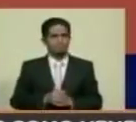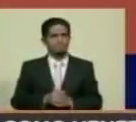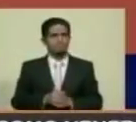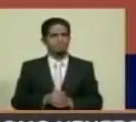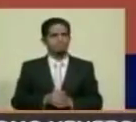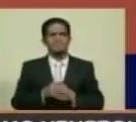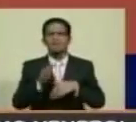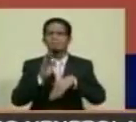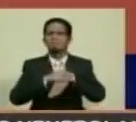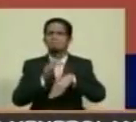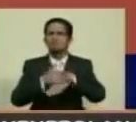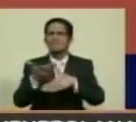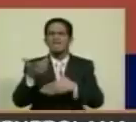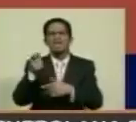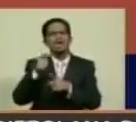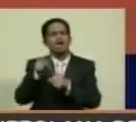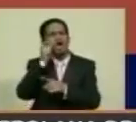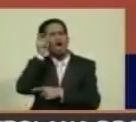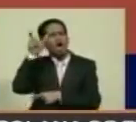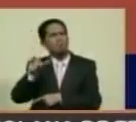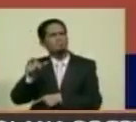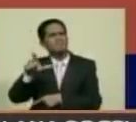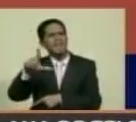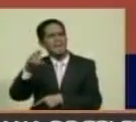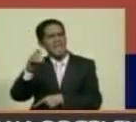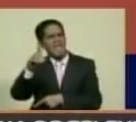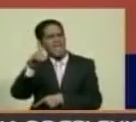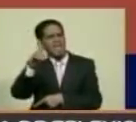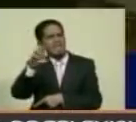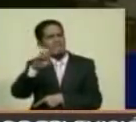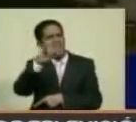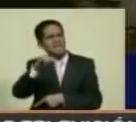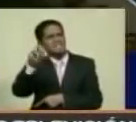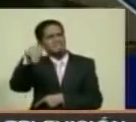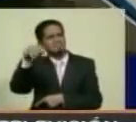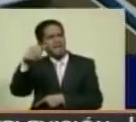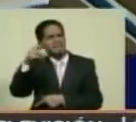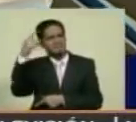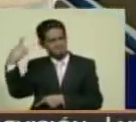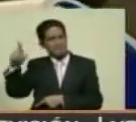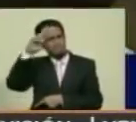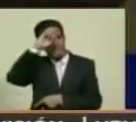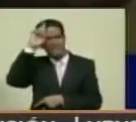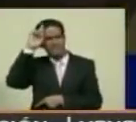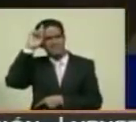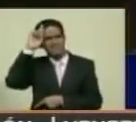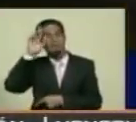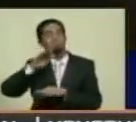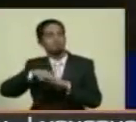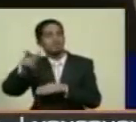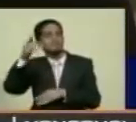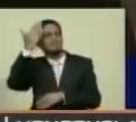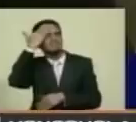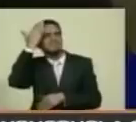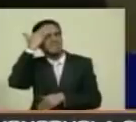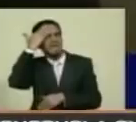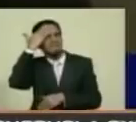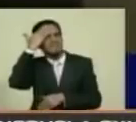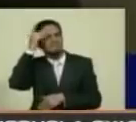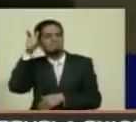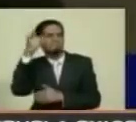¿Por qué Ledesma está en Madrid? Porque él sabe cuáles son los planes en los que él participa contra Venezuela. Por eso fue que se fue a